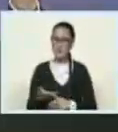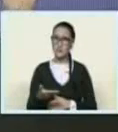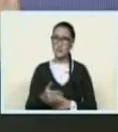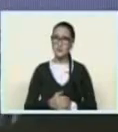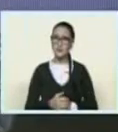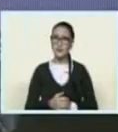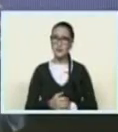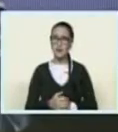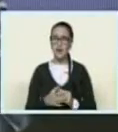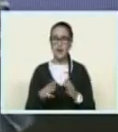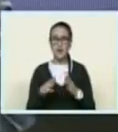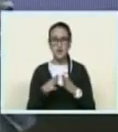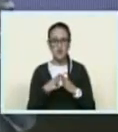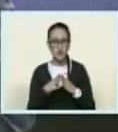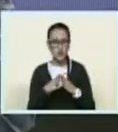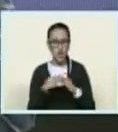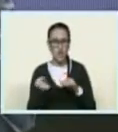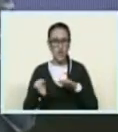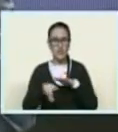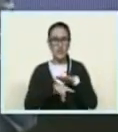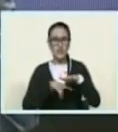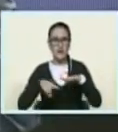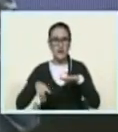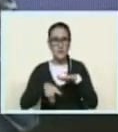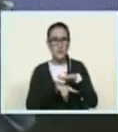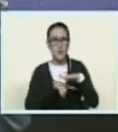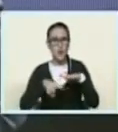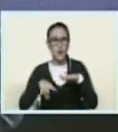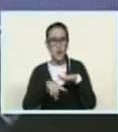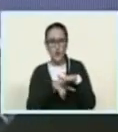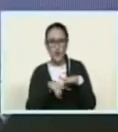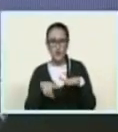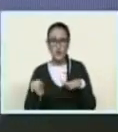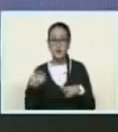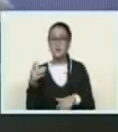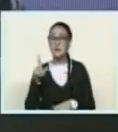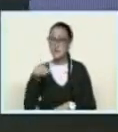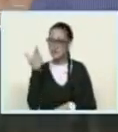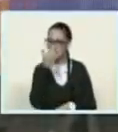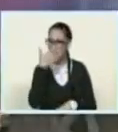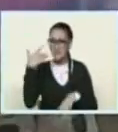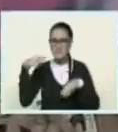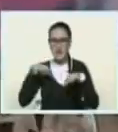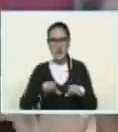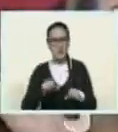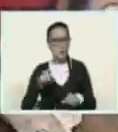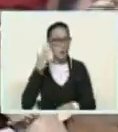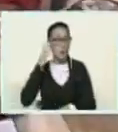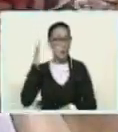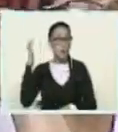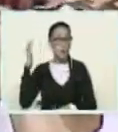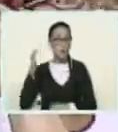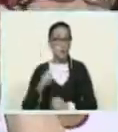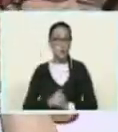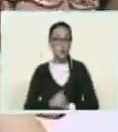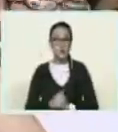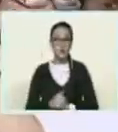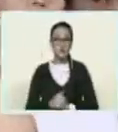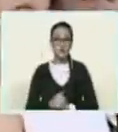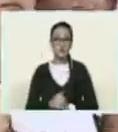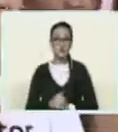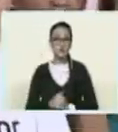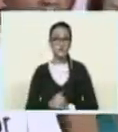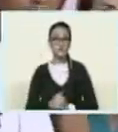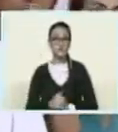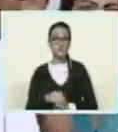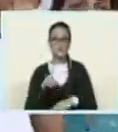enfrentar a todos los demonios, al imperialismo, a sus locuras, a su